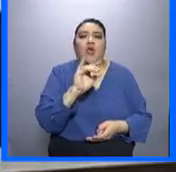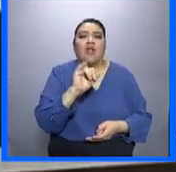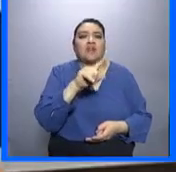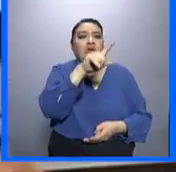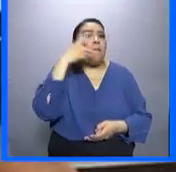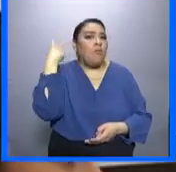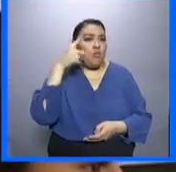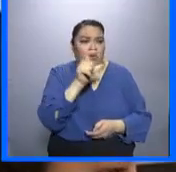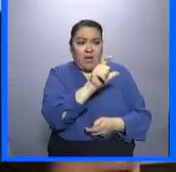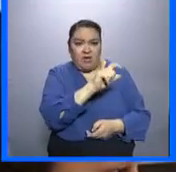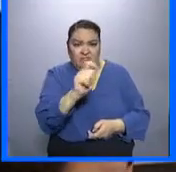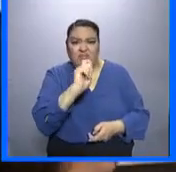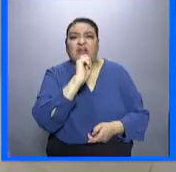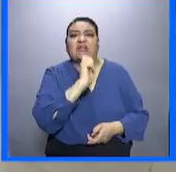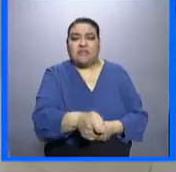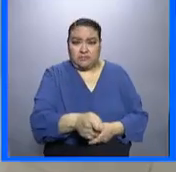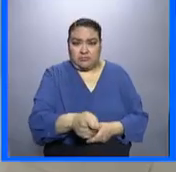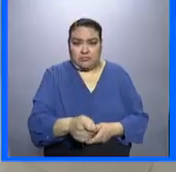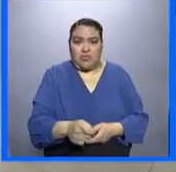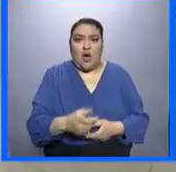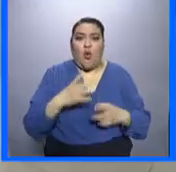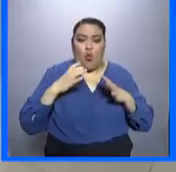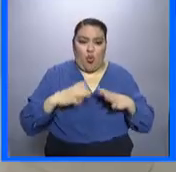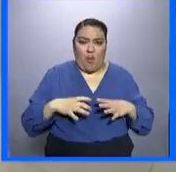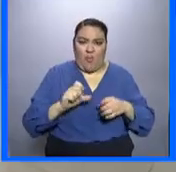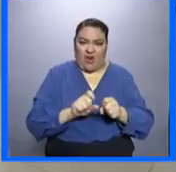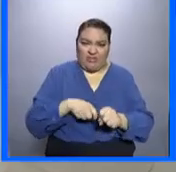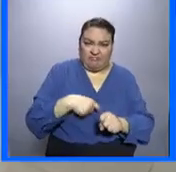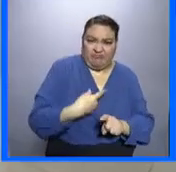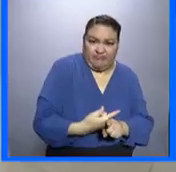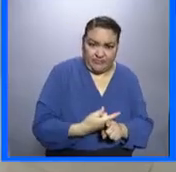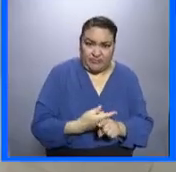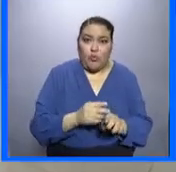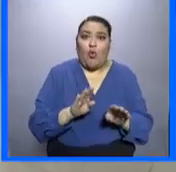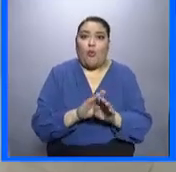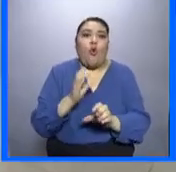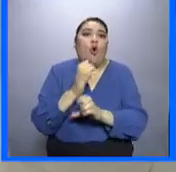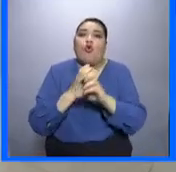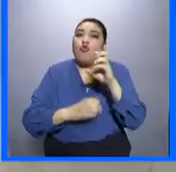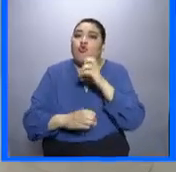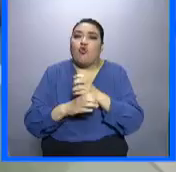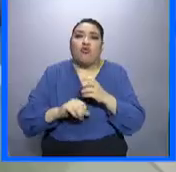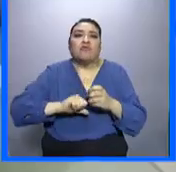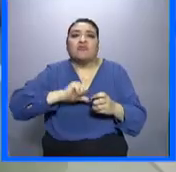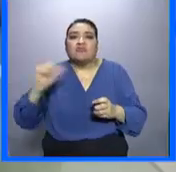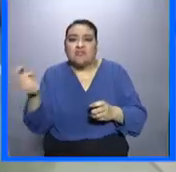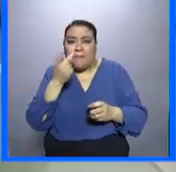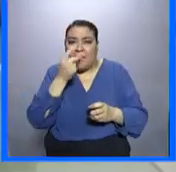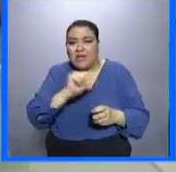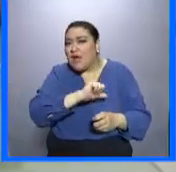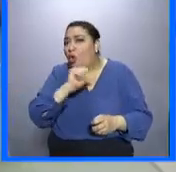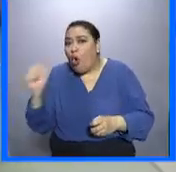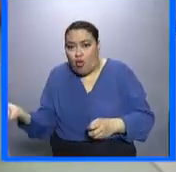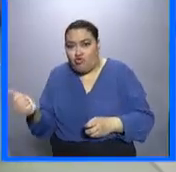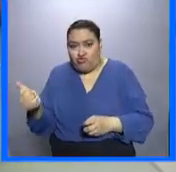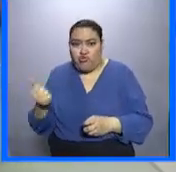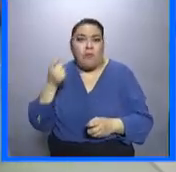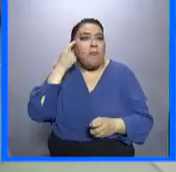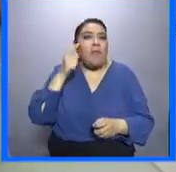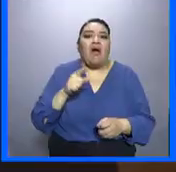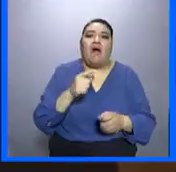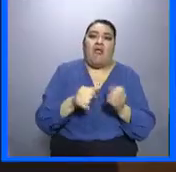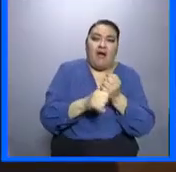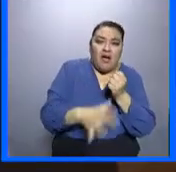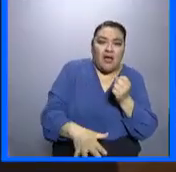Puebla, que se refiere al uso de la violencia física o moral en la introducción de cualquier objeto distinto al miembro viril por las vías anal o